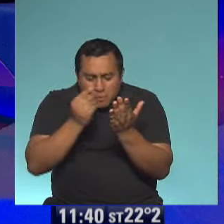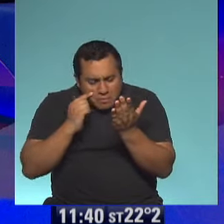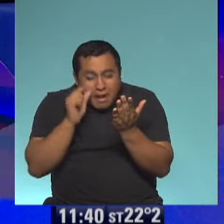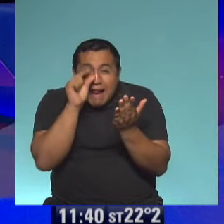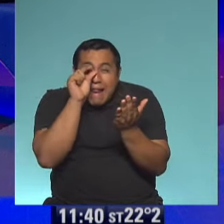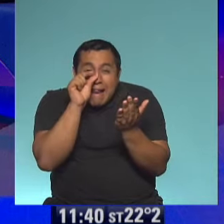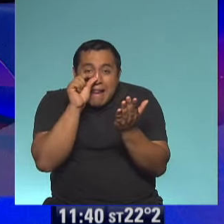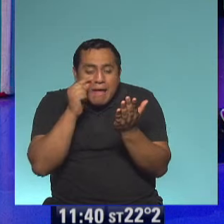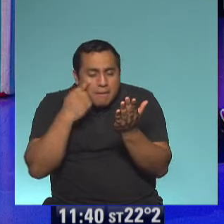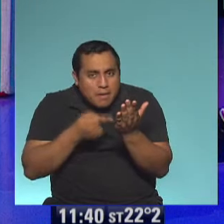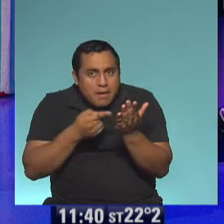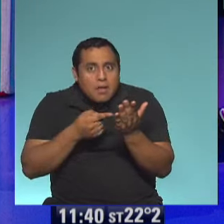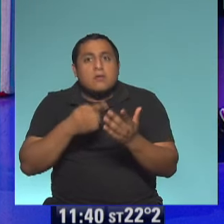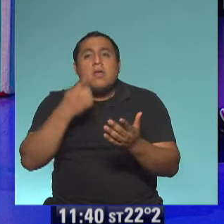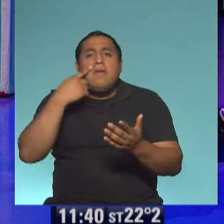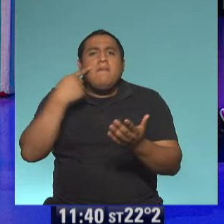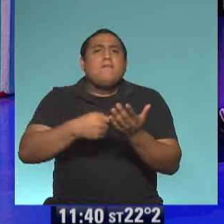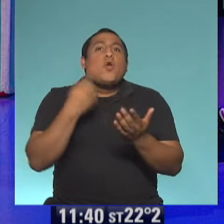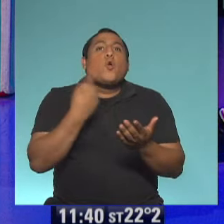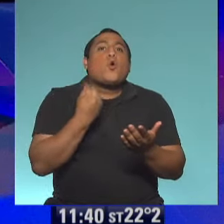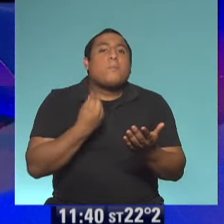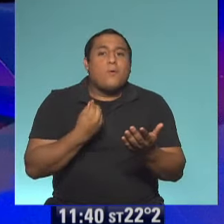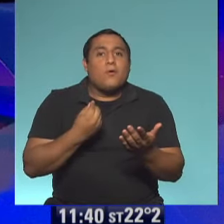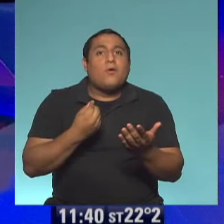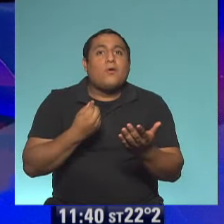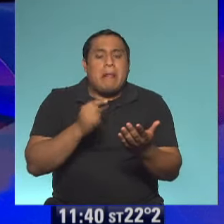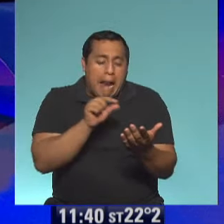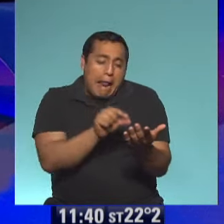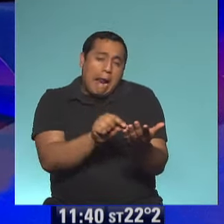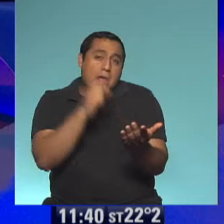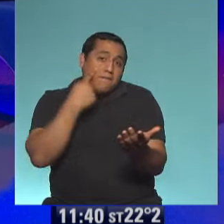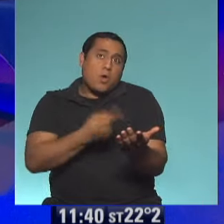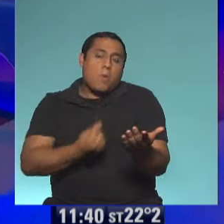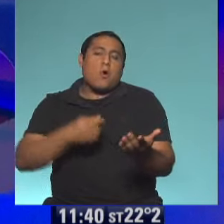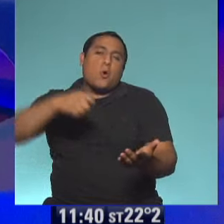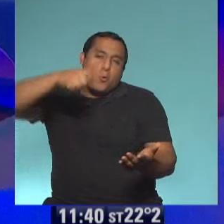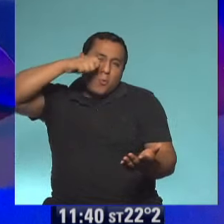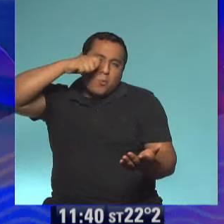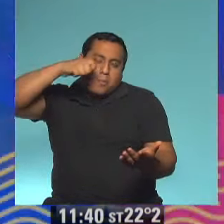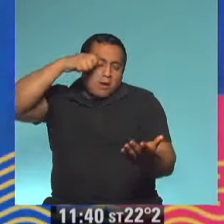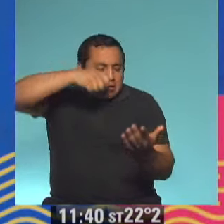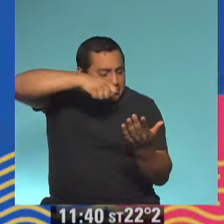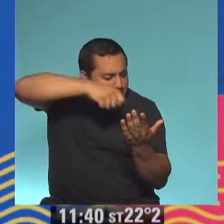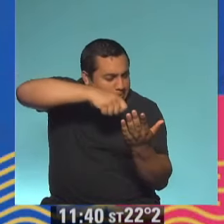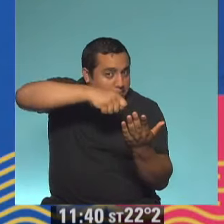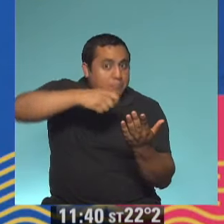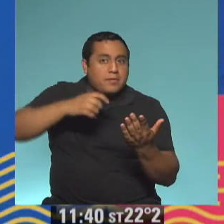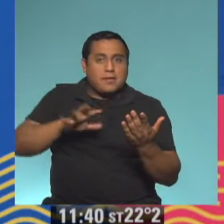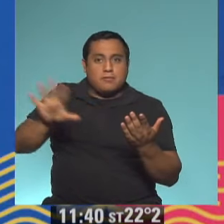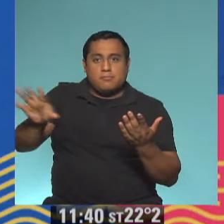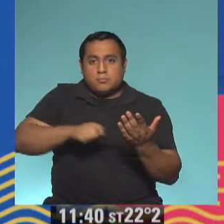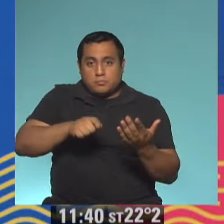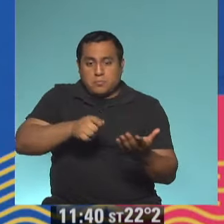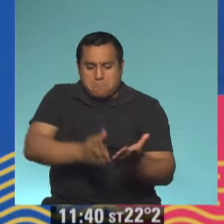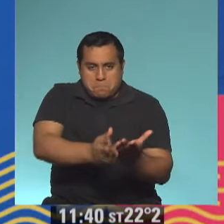cubierta? Ah, ¿y ahí idea. Con qué lo observamos? Con una lupa. Vas a por la lupa del